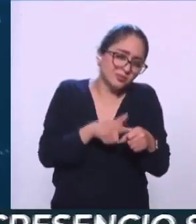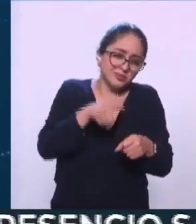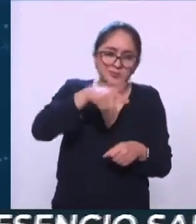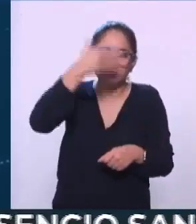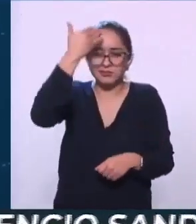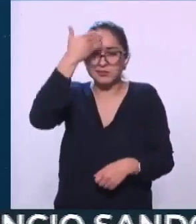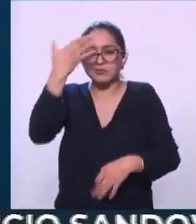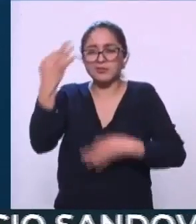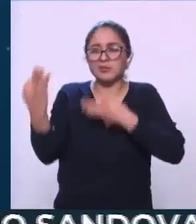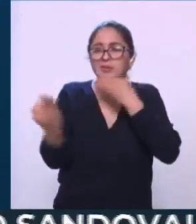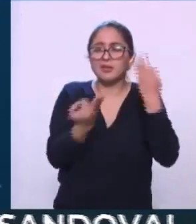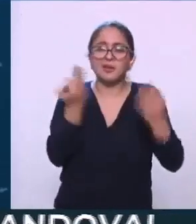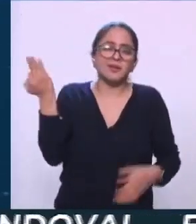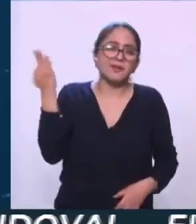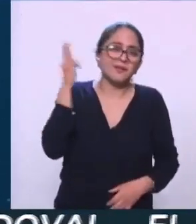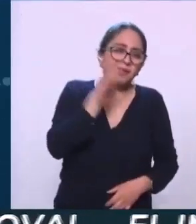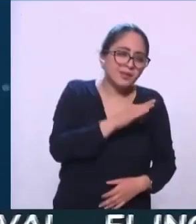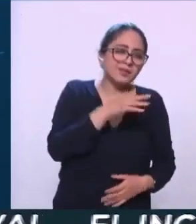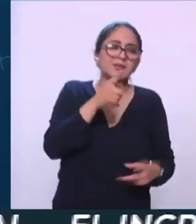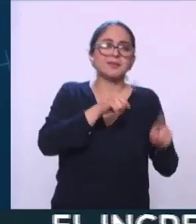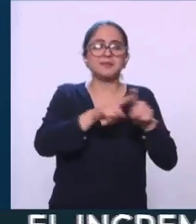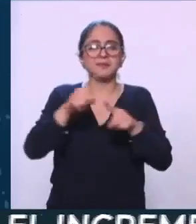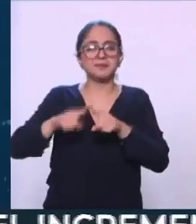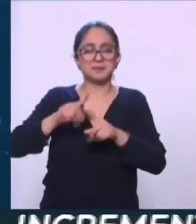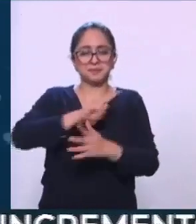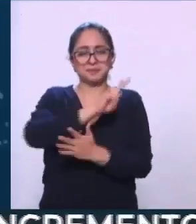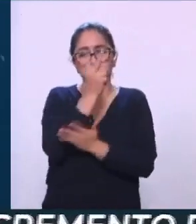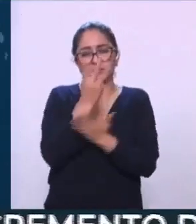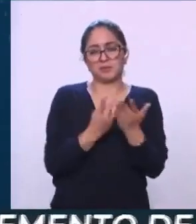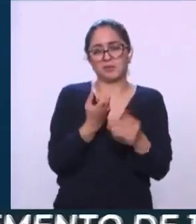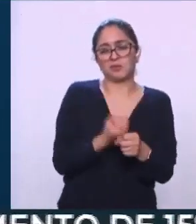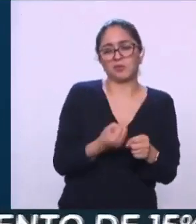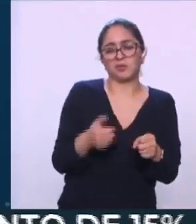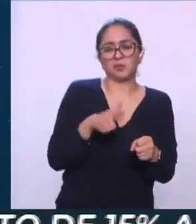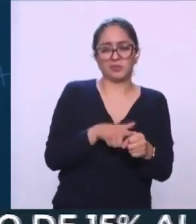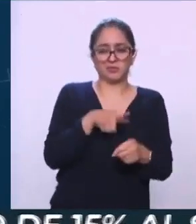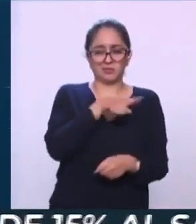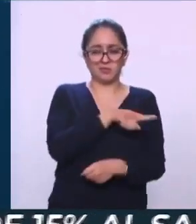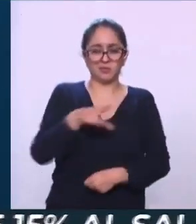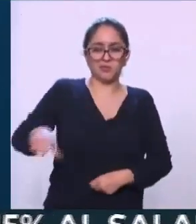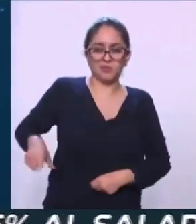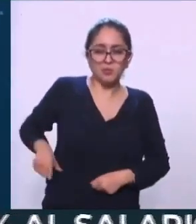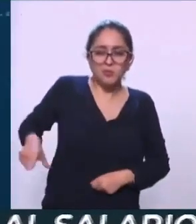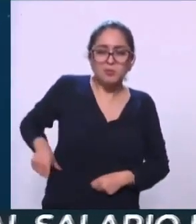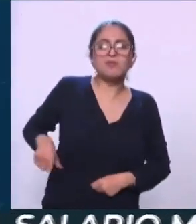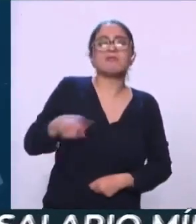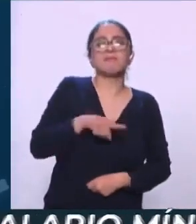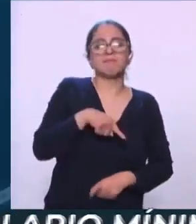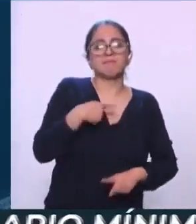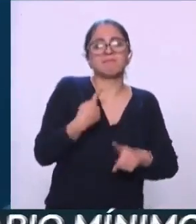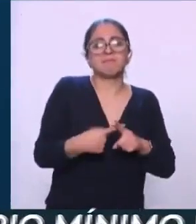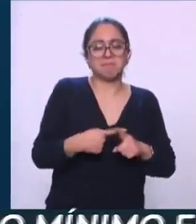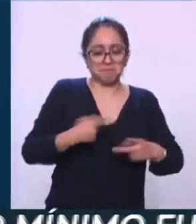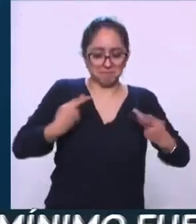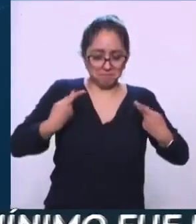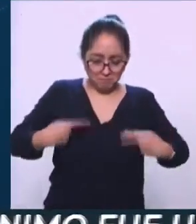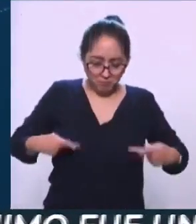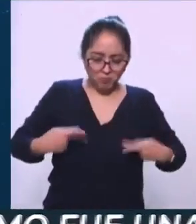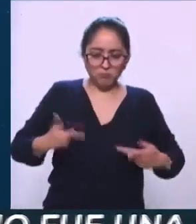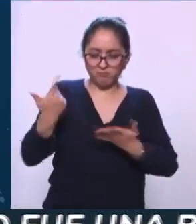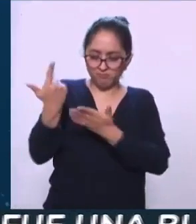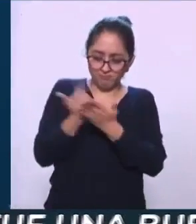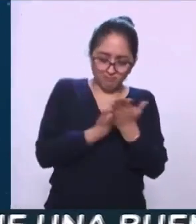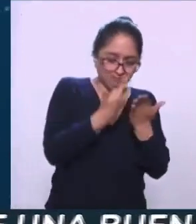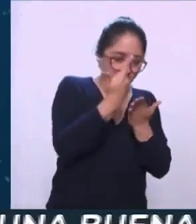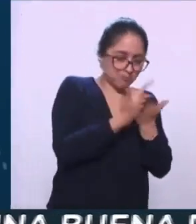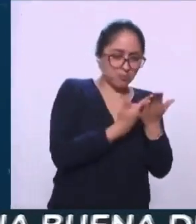guerra sucia hacia los programas sociales del gobierno, que decían solo van a vacunar a la gente que está inscrita en los programas